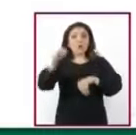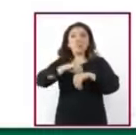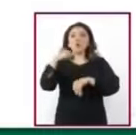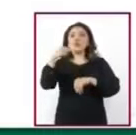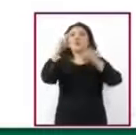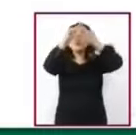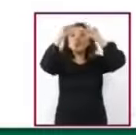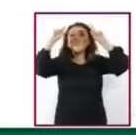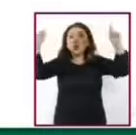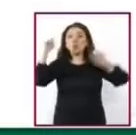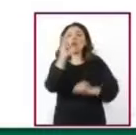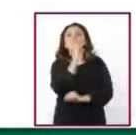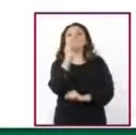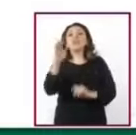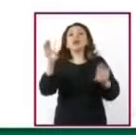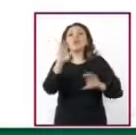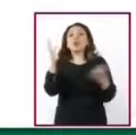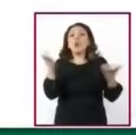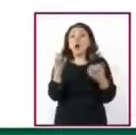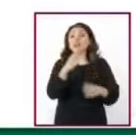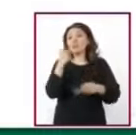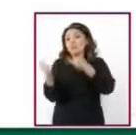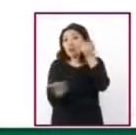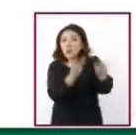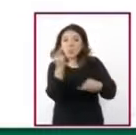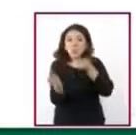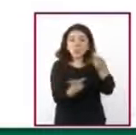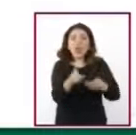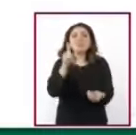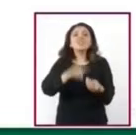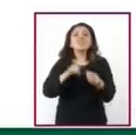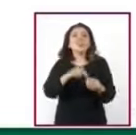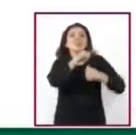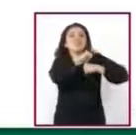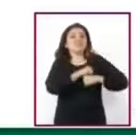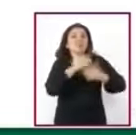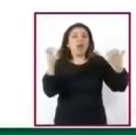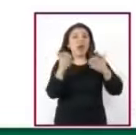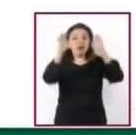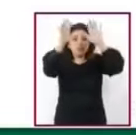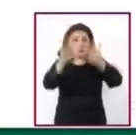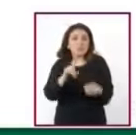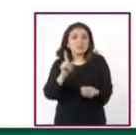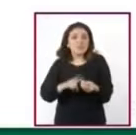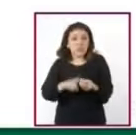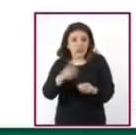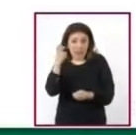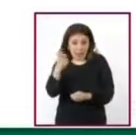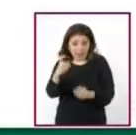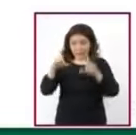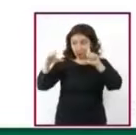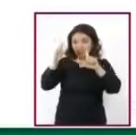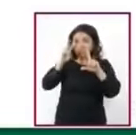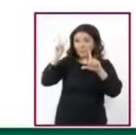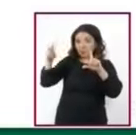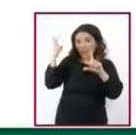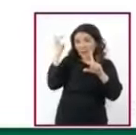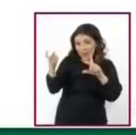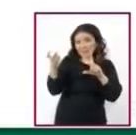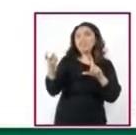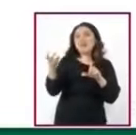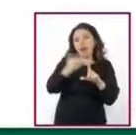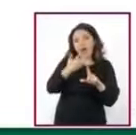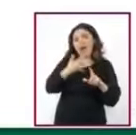el título, la fecha en la que se realizó la encuesta y quién realizó el estudio. Así que este diagrama